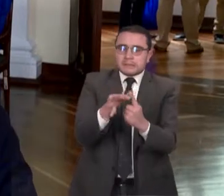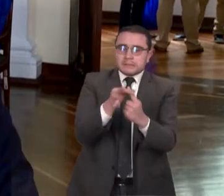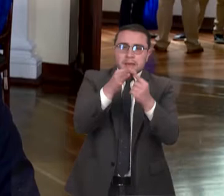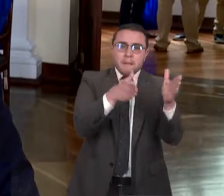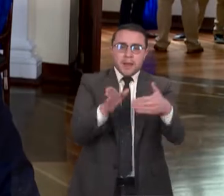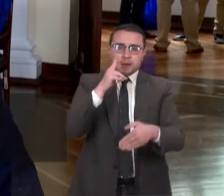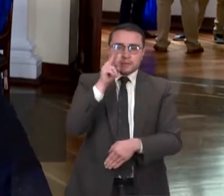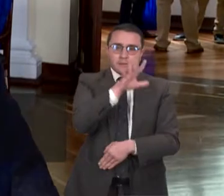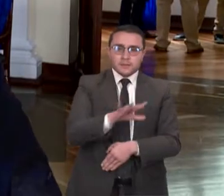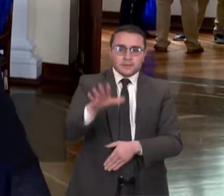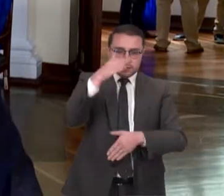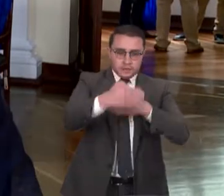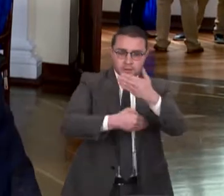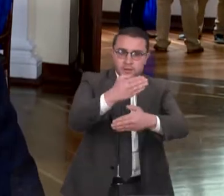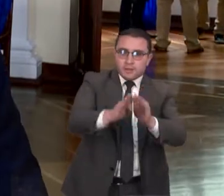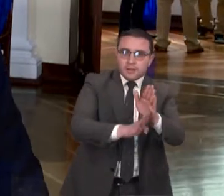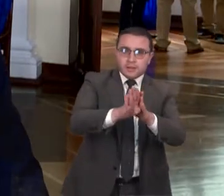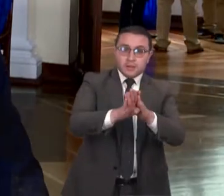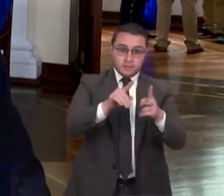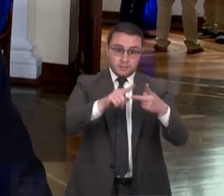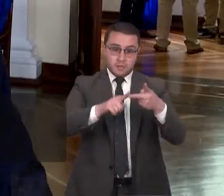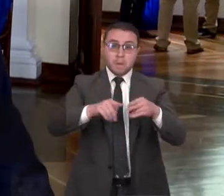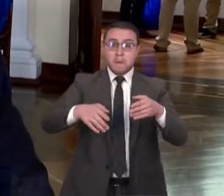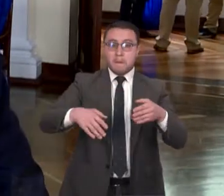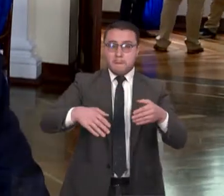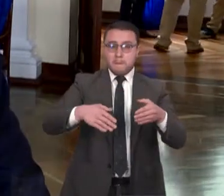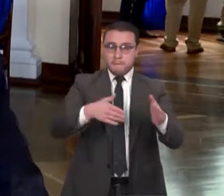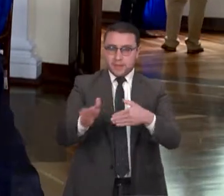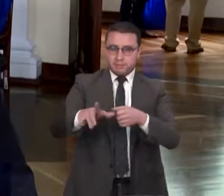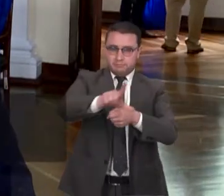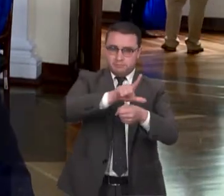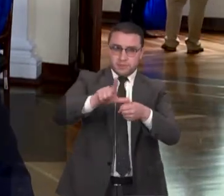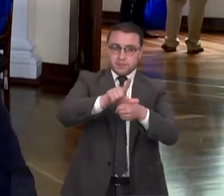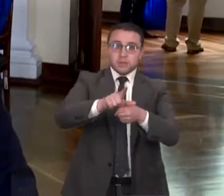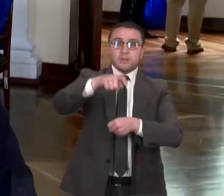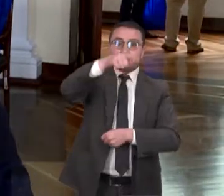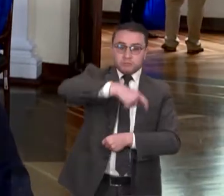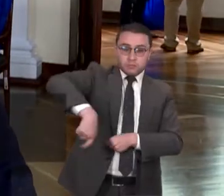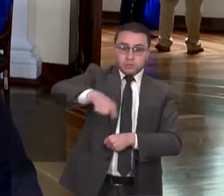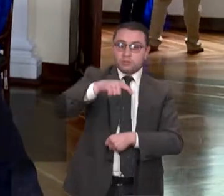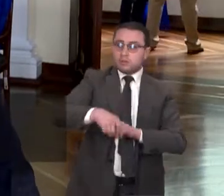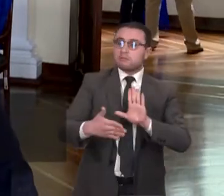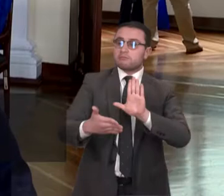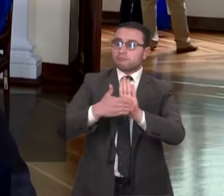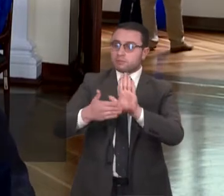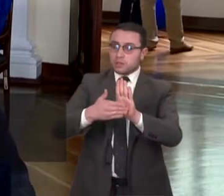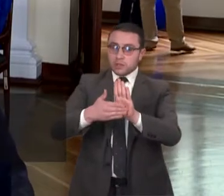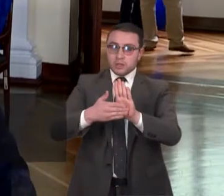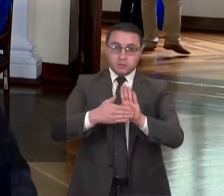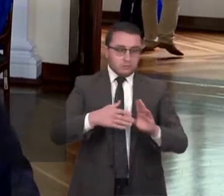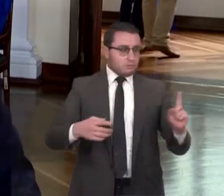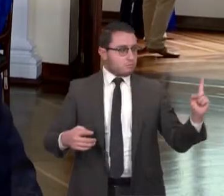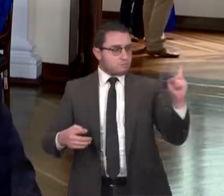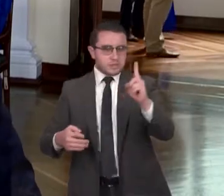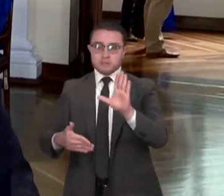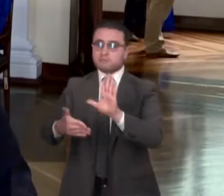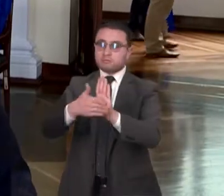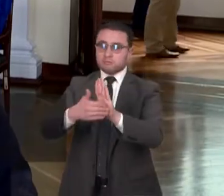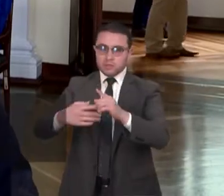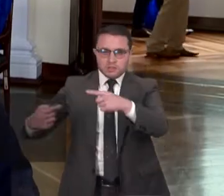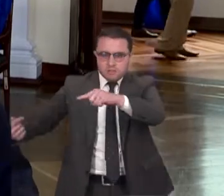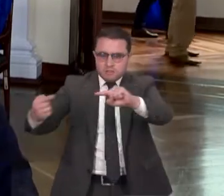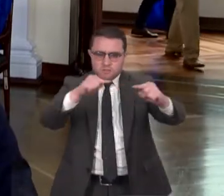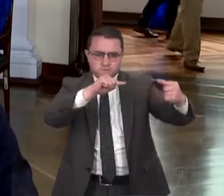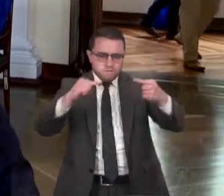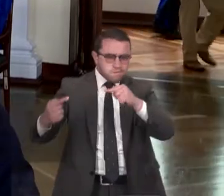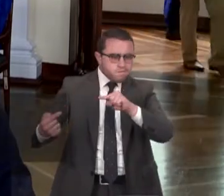desarrollo y planes sectoriales? Ese es control político. Entonces tienen que rendir cuentas, se hace un debate, y si le va mal, entonces termina